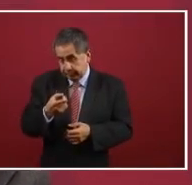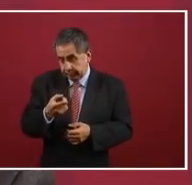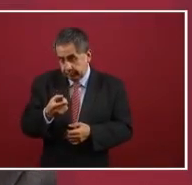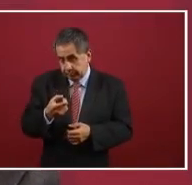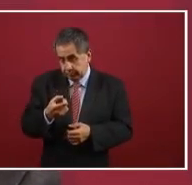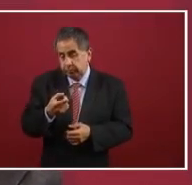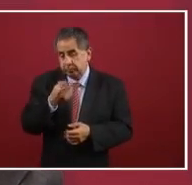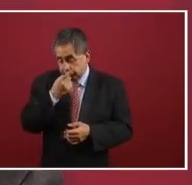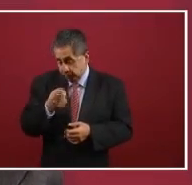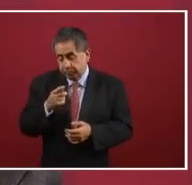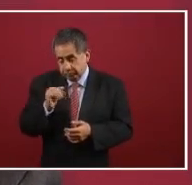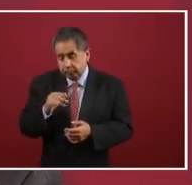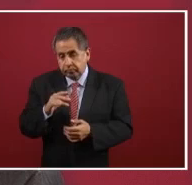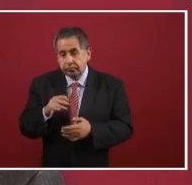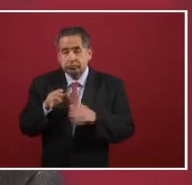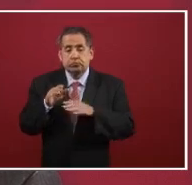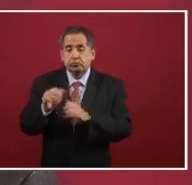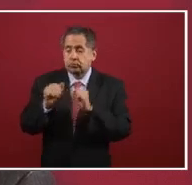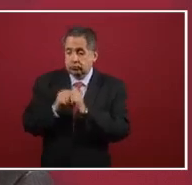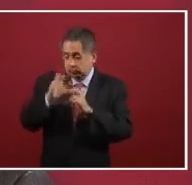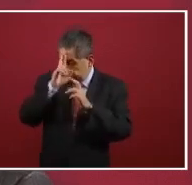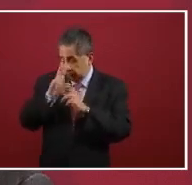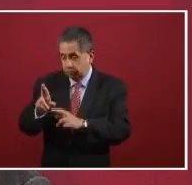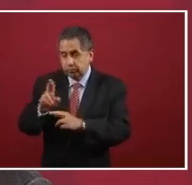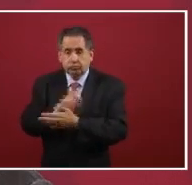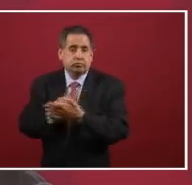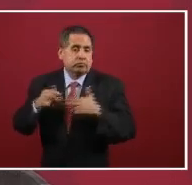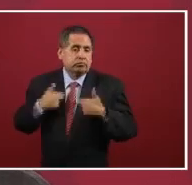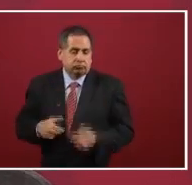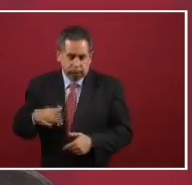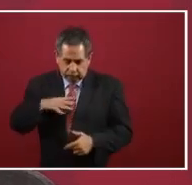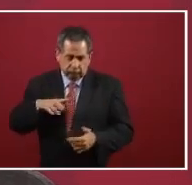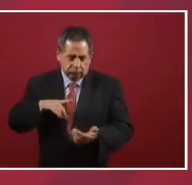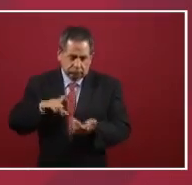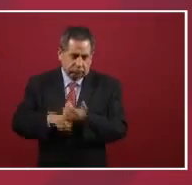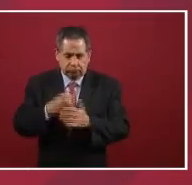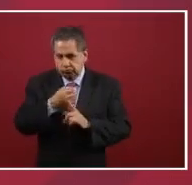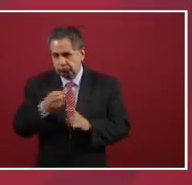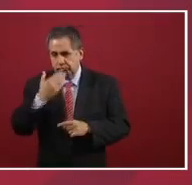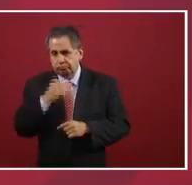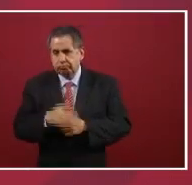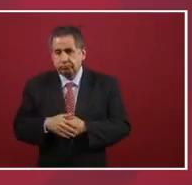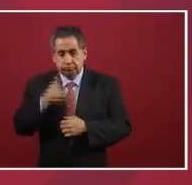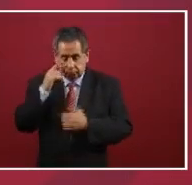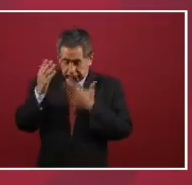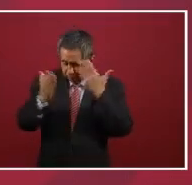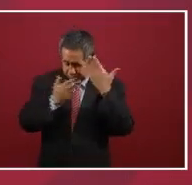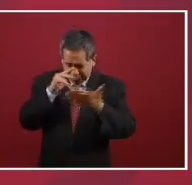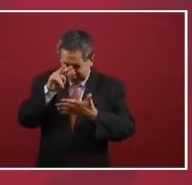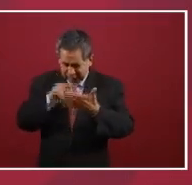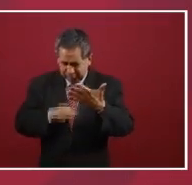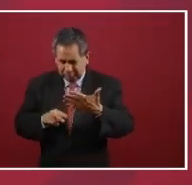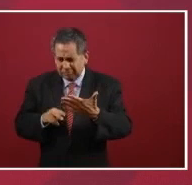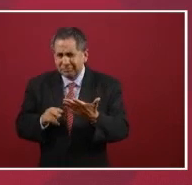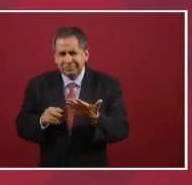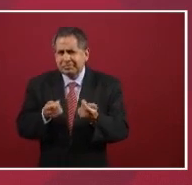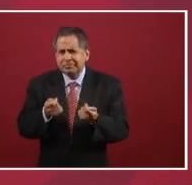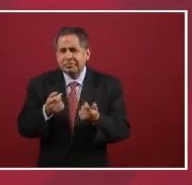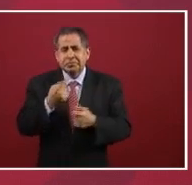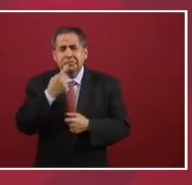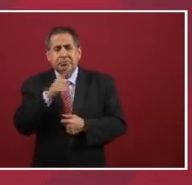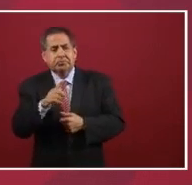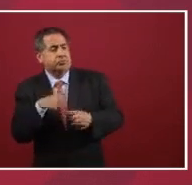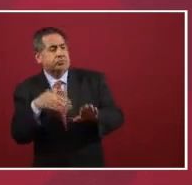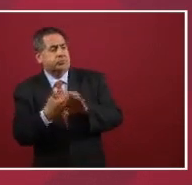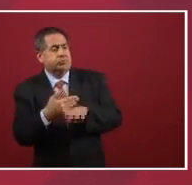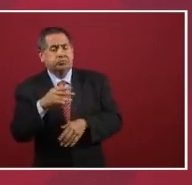se ha dado con respeto a los derechos humanos. Es más, si tú revisas, no tenemos prácticamente quejas contra la Guardia Nacional